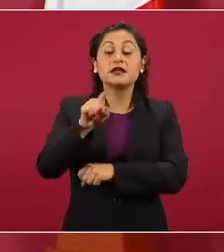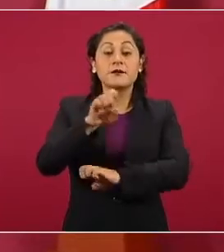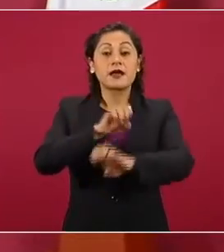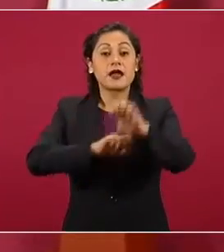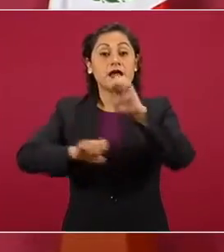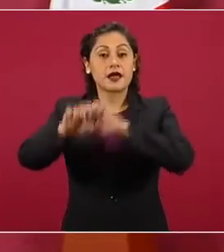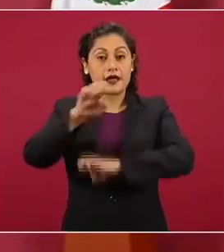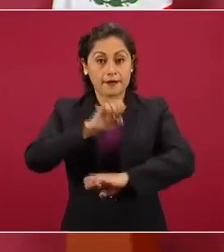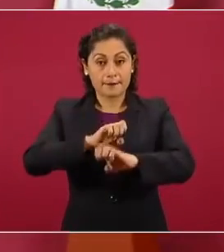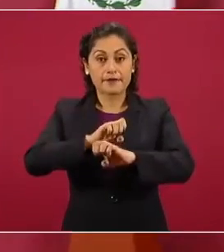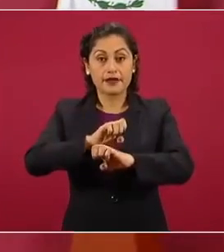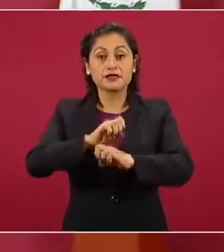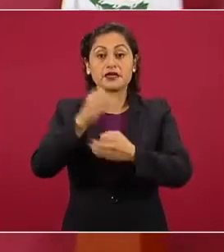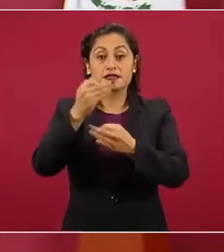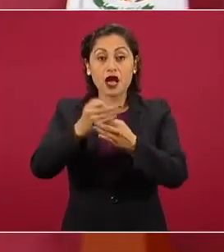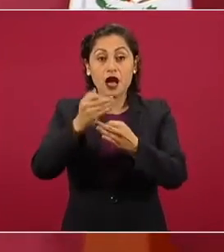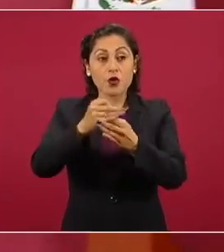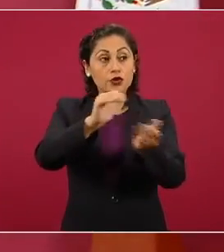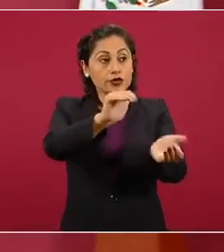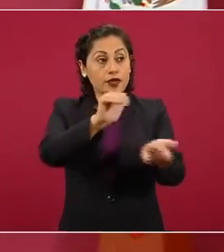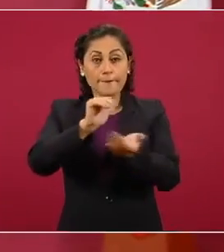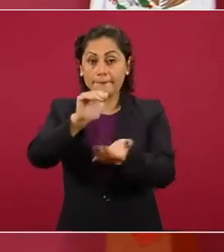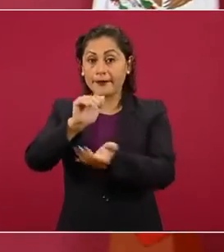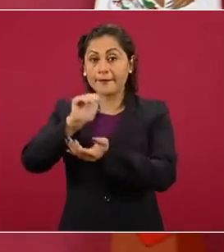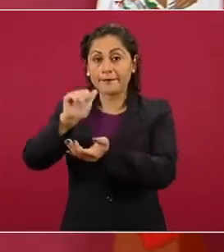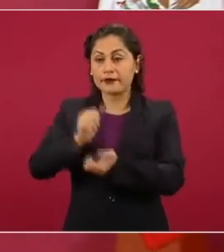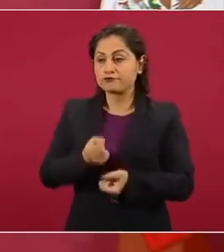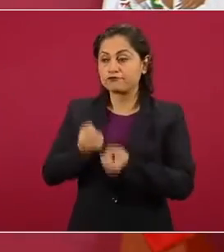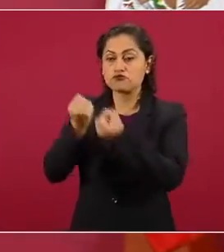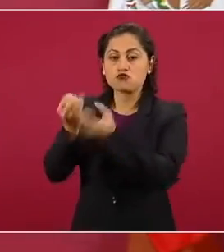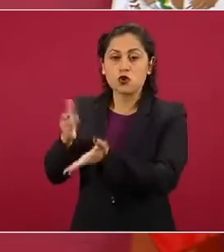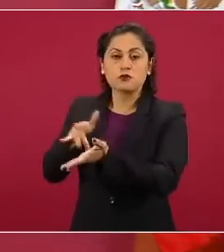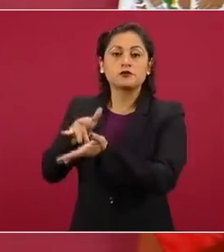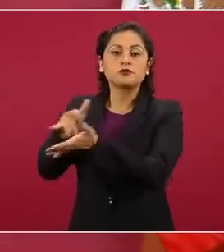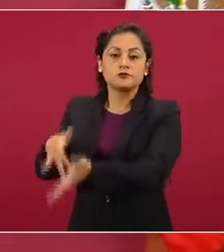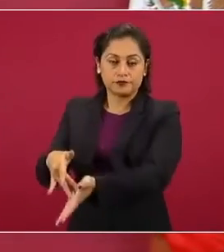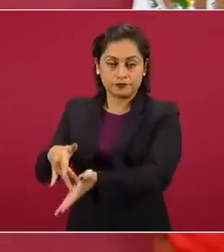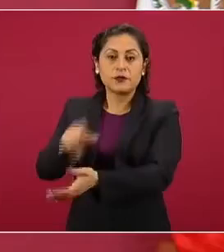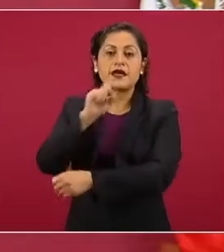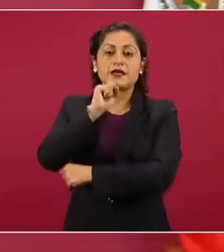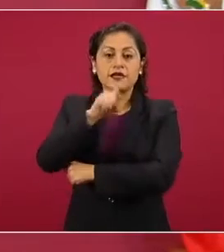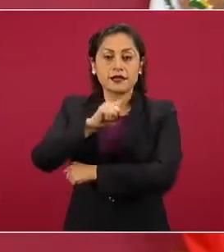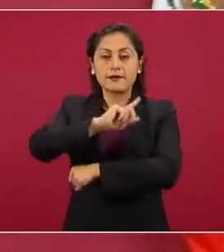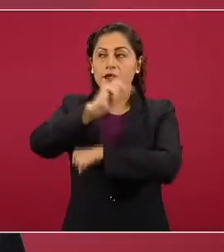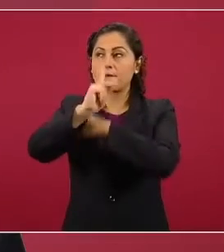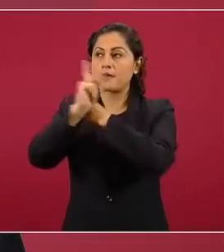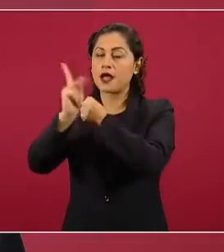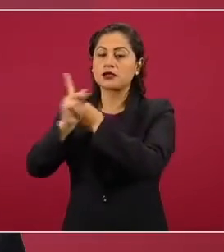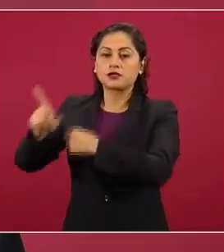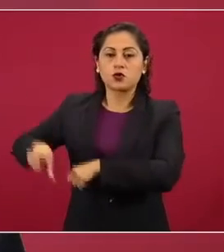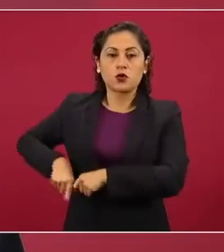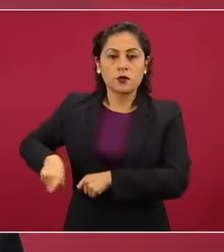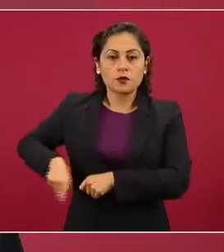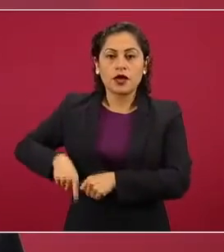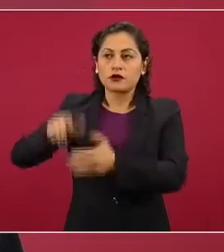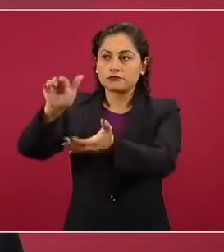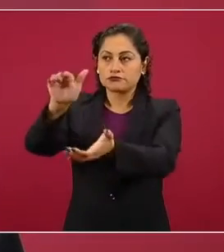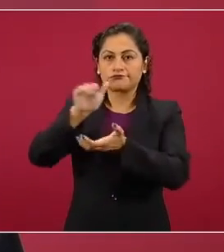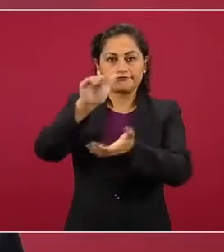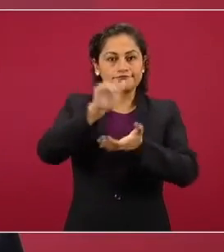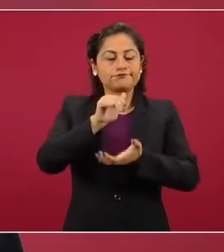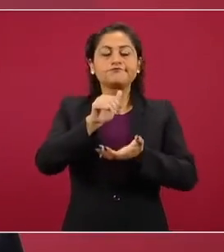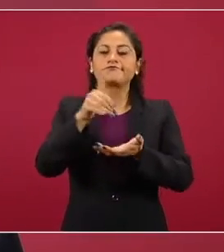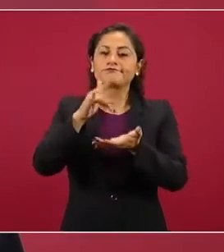que están ayudando, que están aportando y a gobiernos extranjeros que están enviando